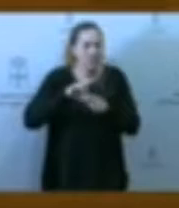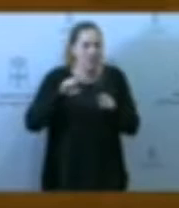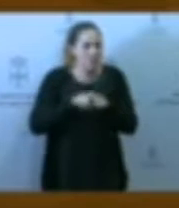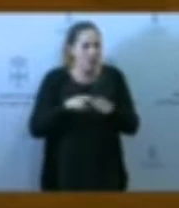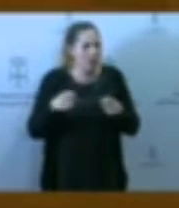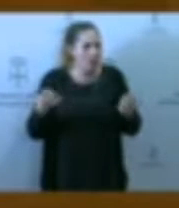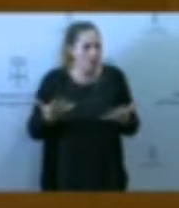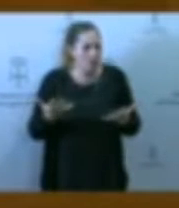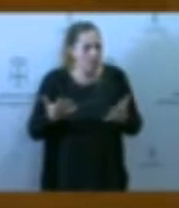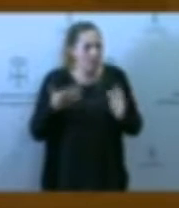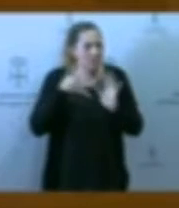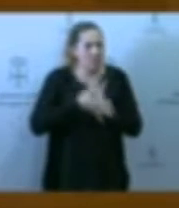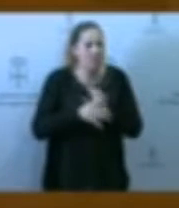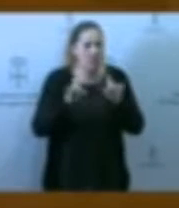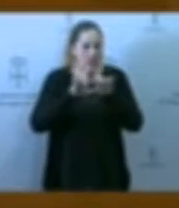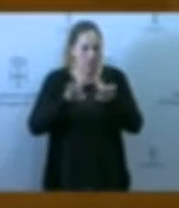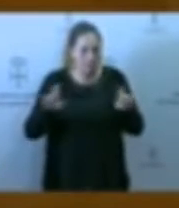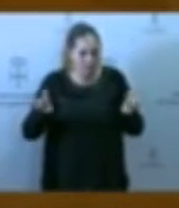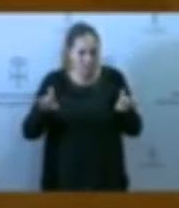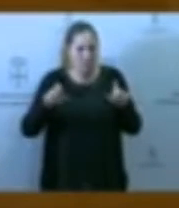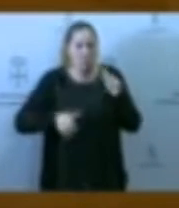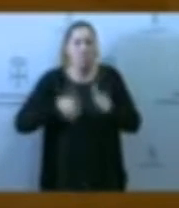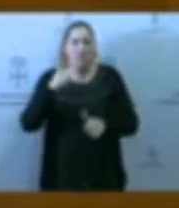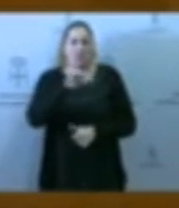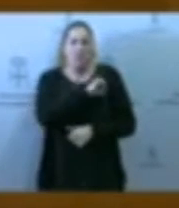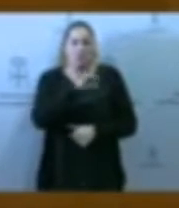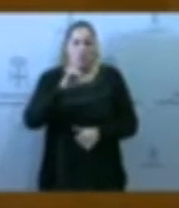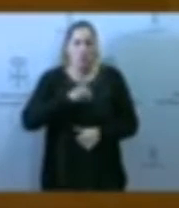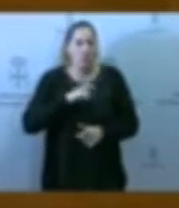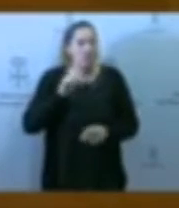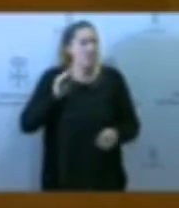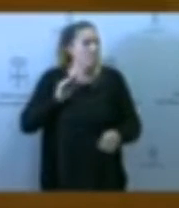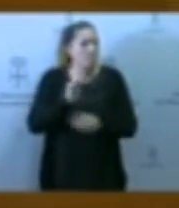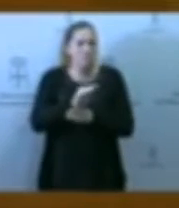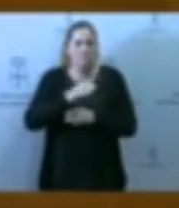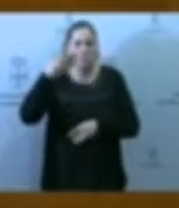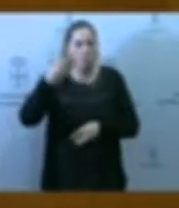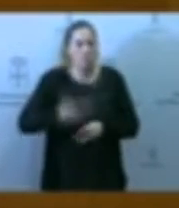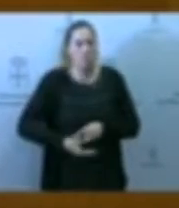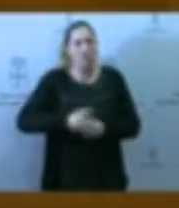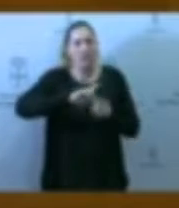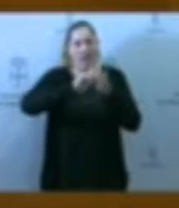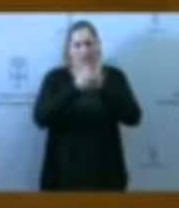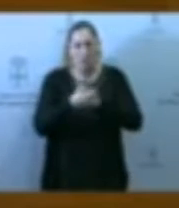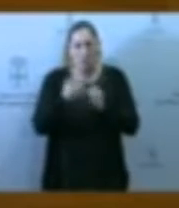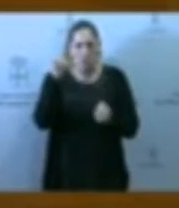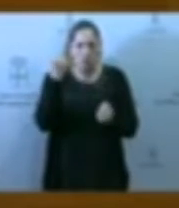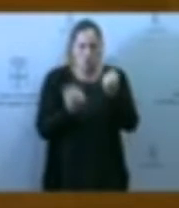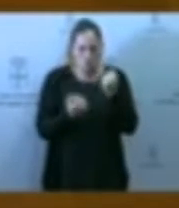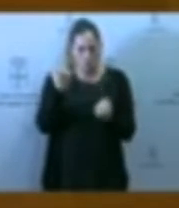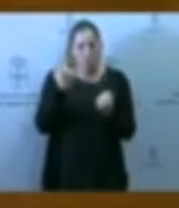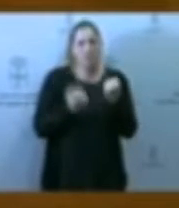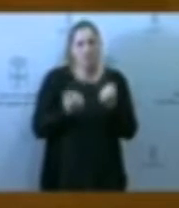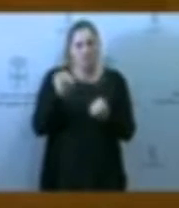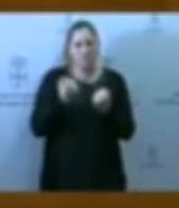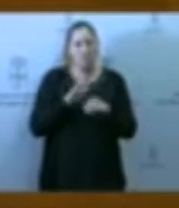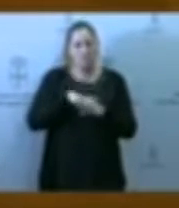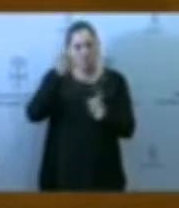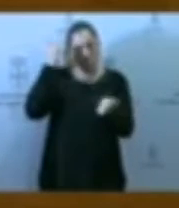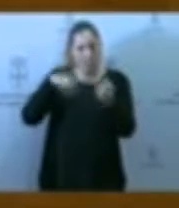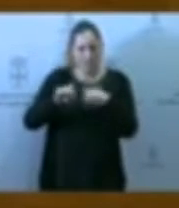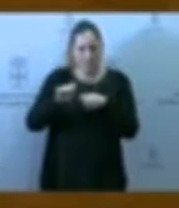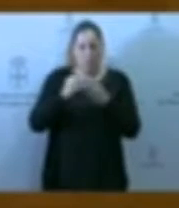tanto a empresas como a autónomos a realizar importantes inversiones en el cambio de flotas de vehículos, ¿no?